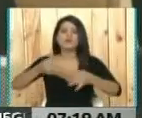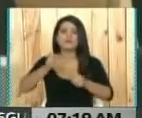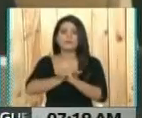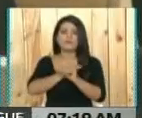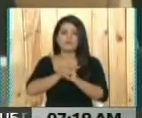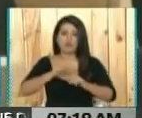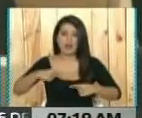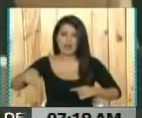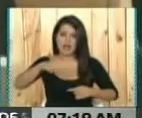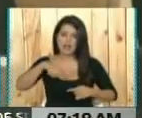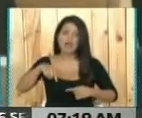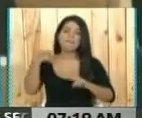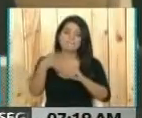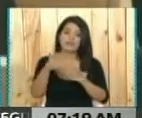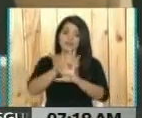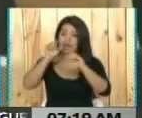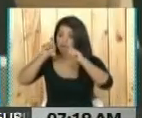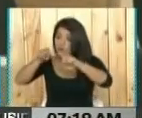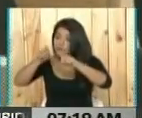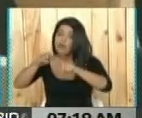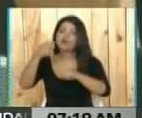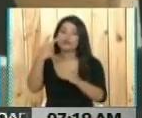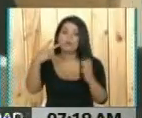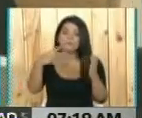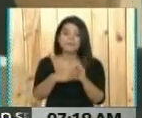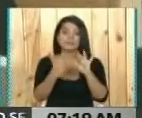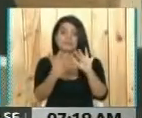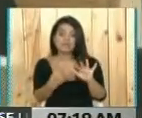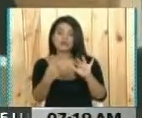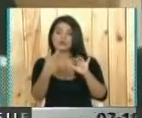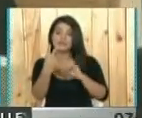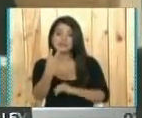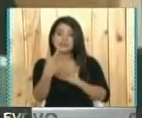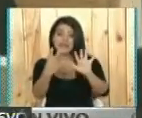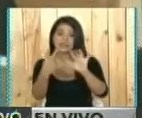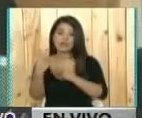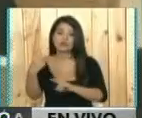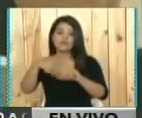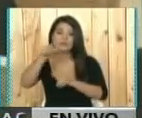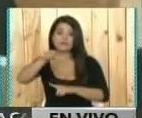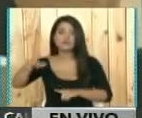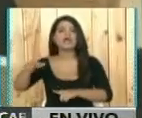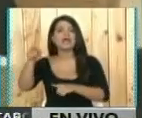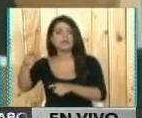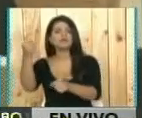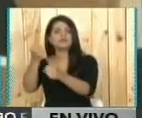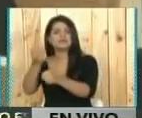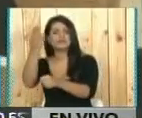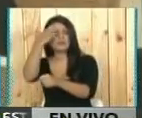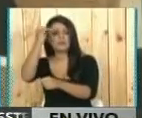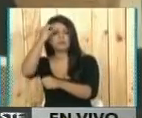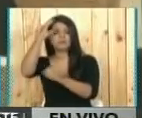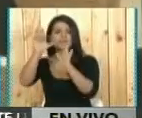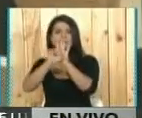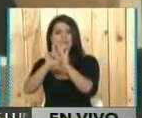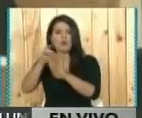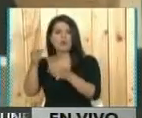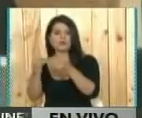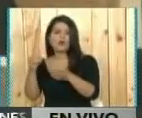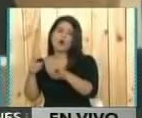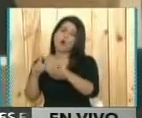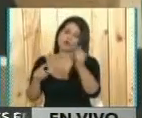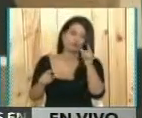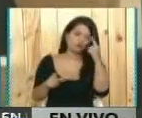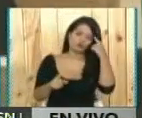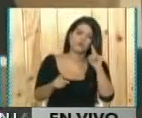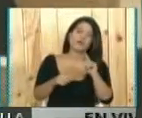capacitado 2.791 funcionarios judiciales y no judiciales. 700 jueces cursan un diplomado de